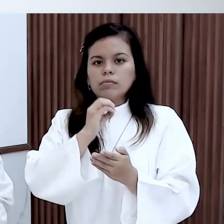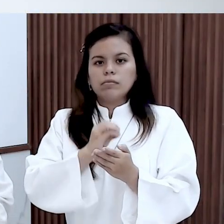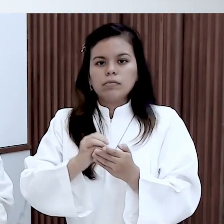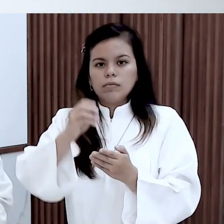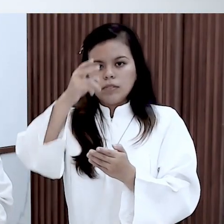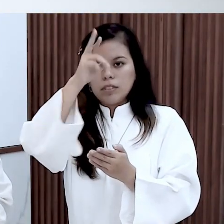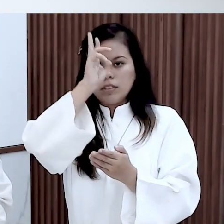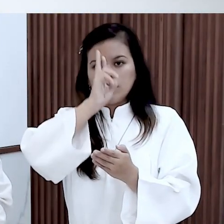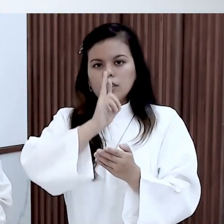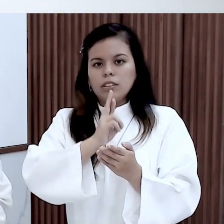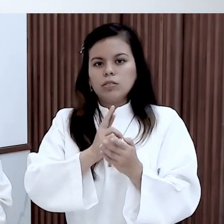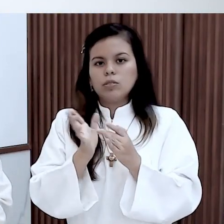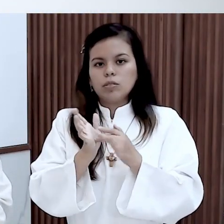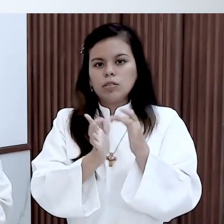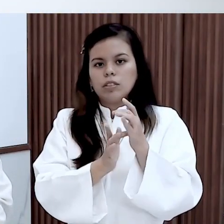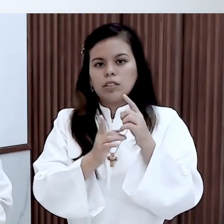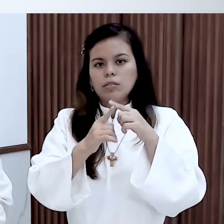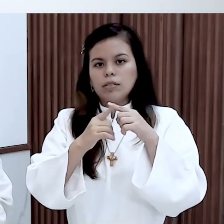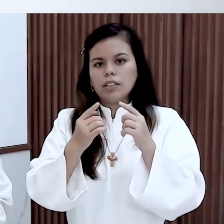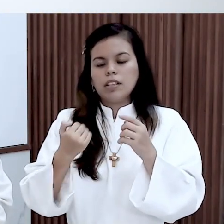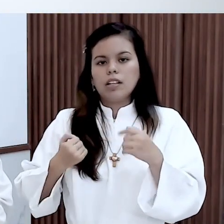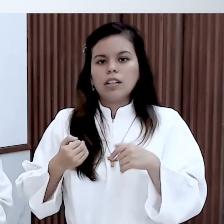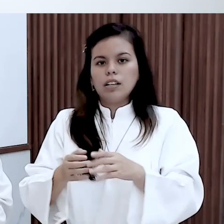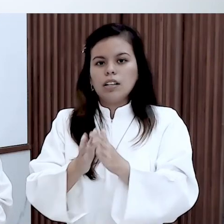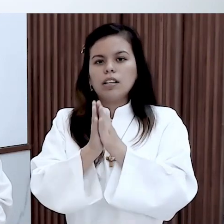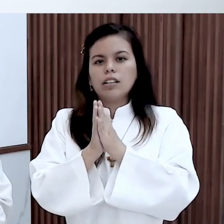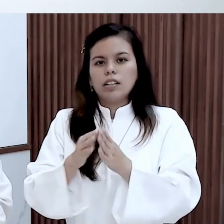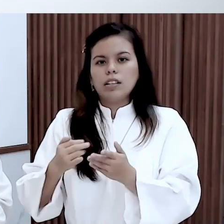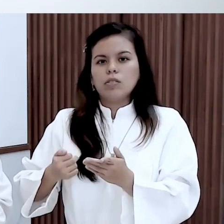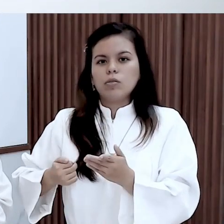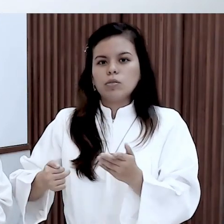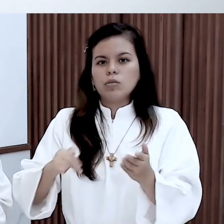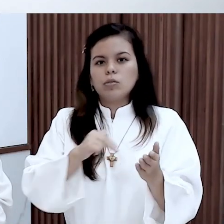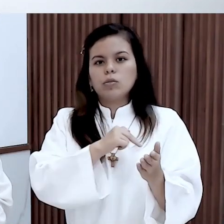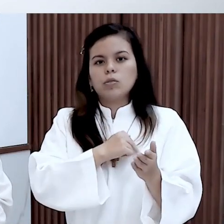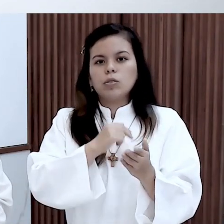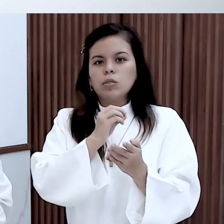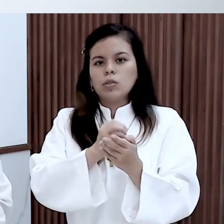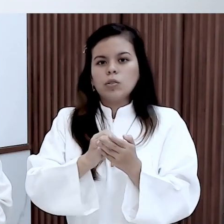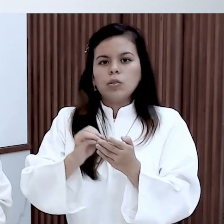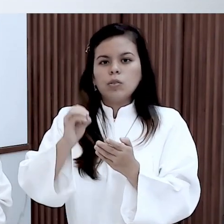nosotros. Cristo, ten piedad de